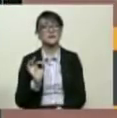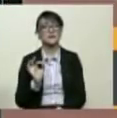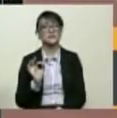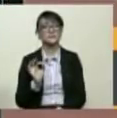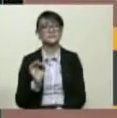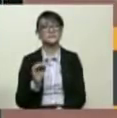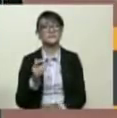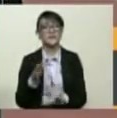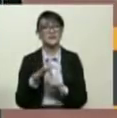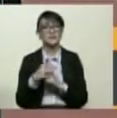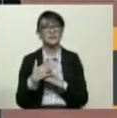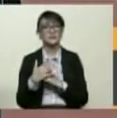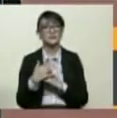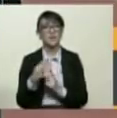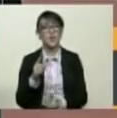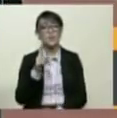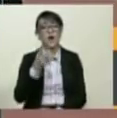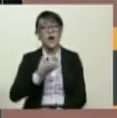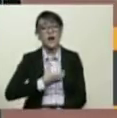suscitó una situación con